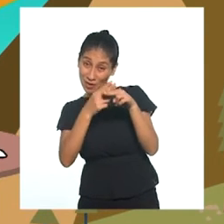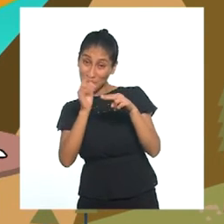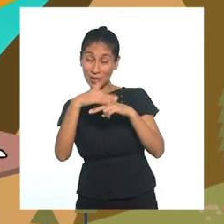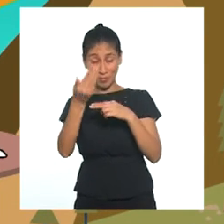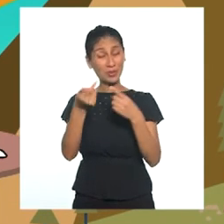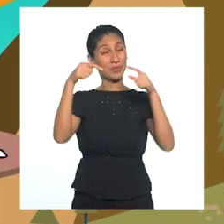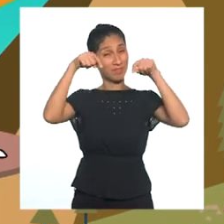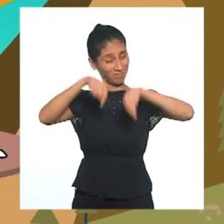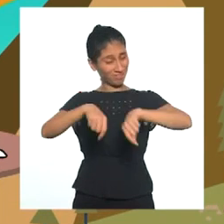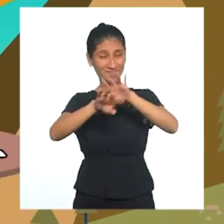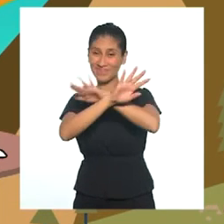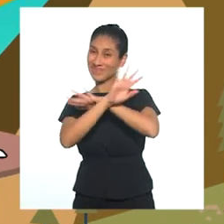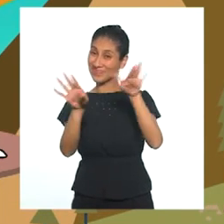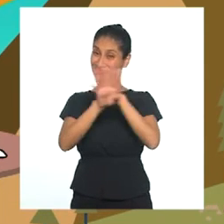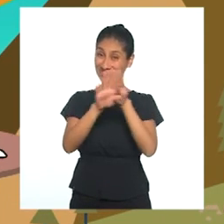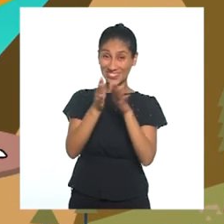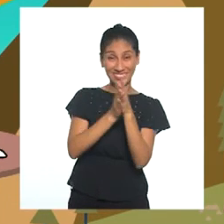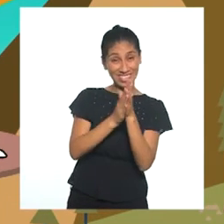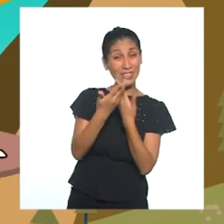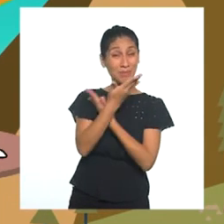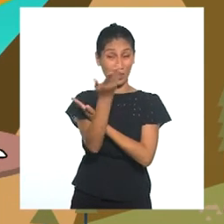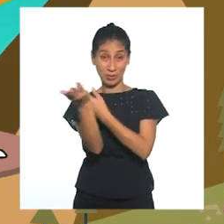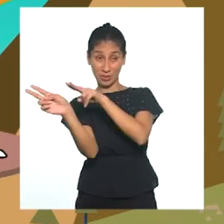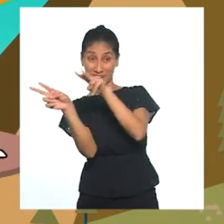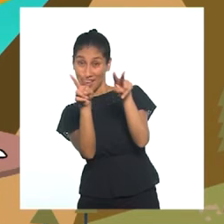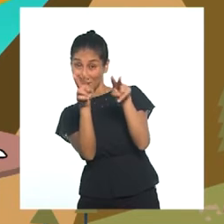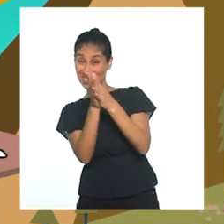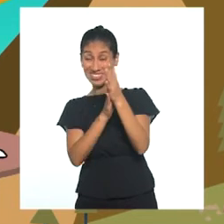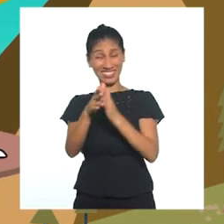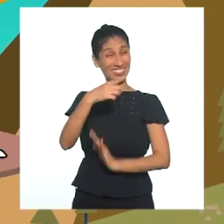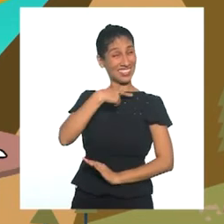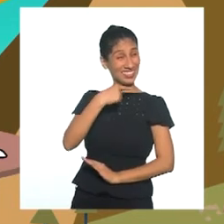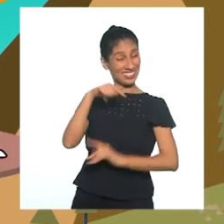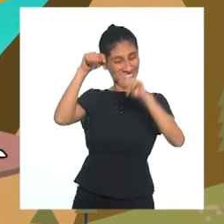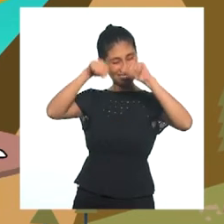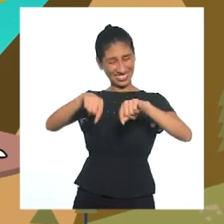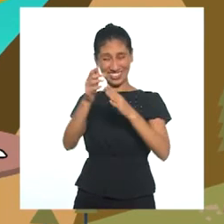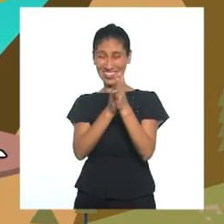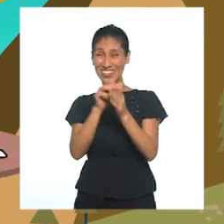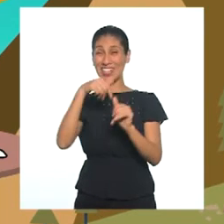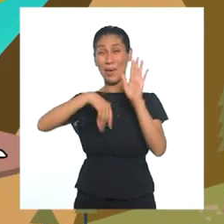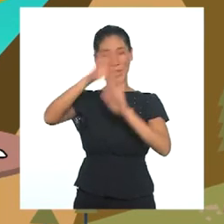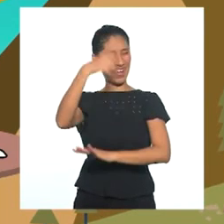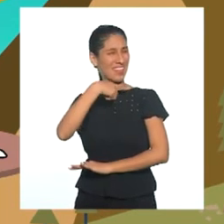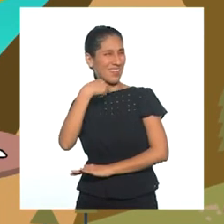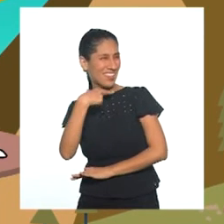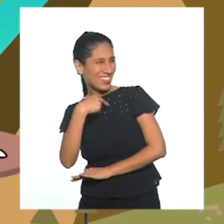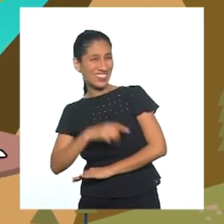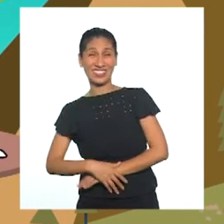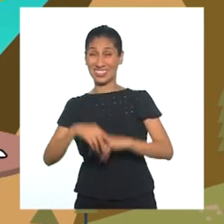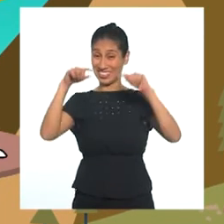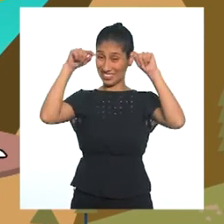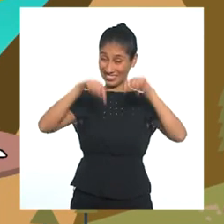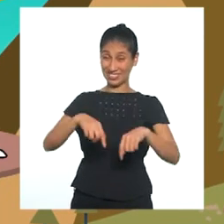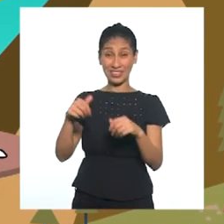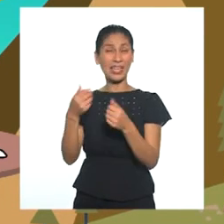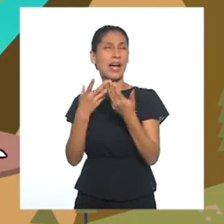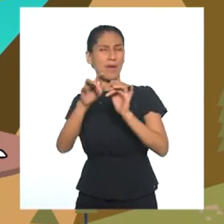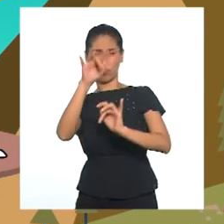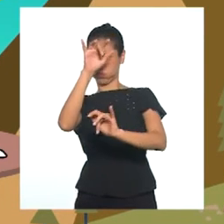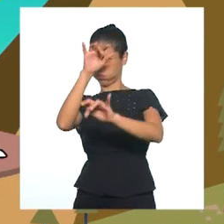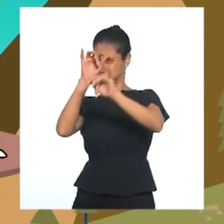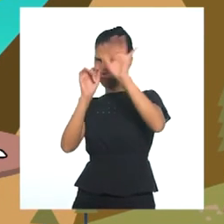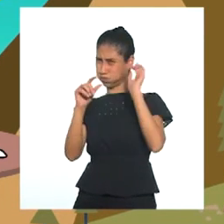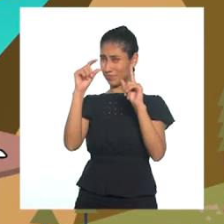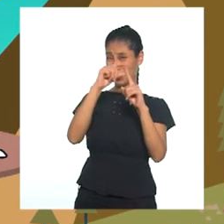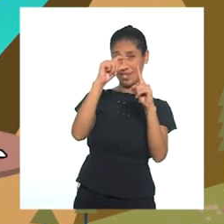ha sido todo por hoy. Espero les haya encantado estar aquí en su momento favorito del programa. La